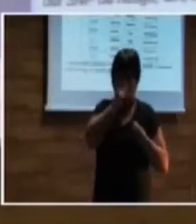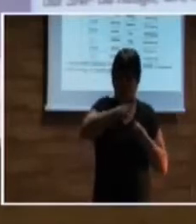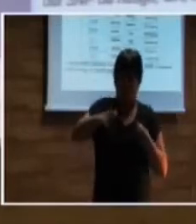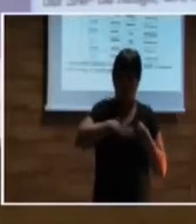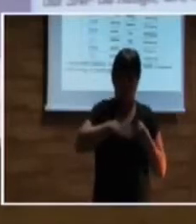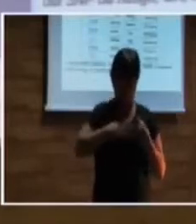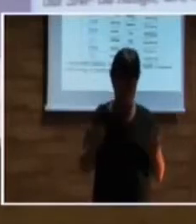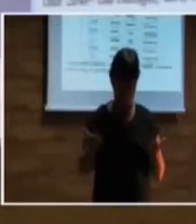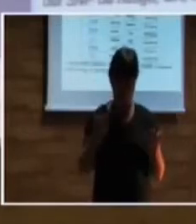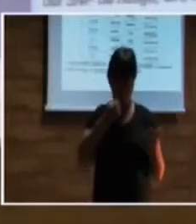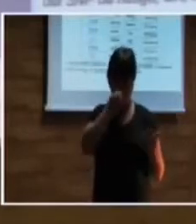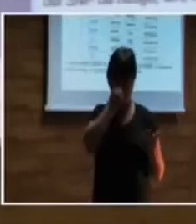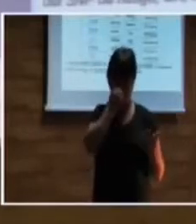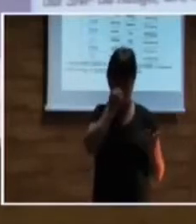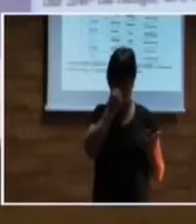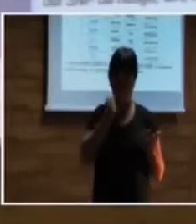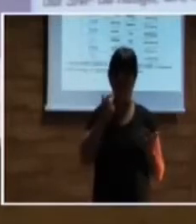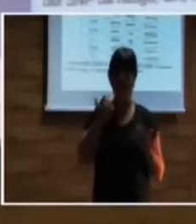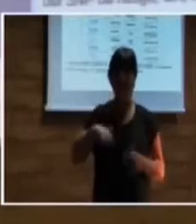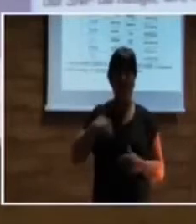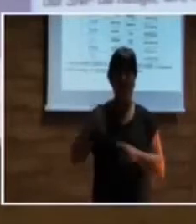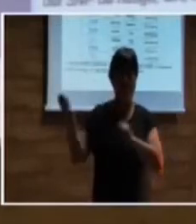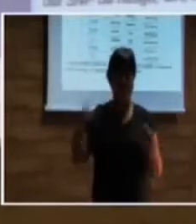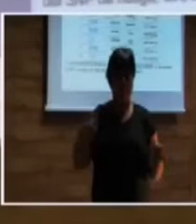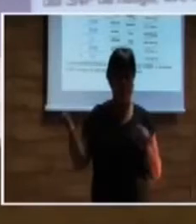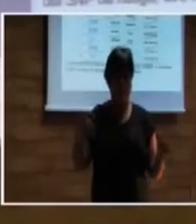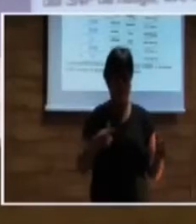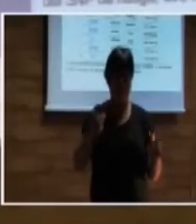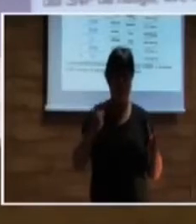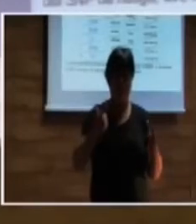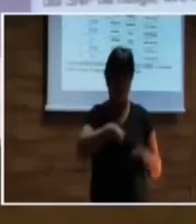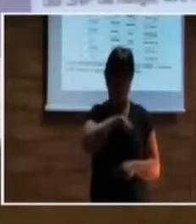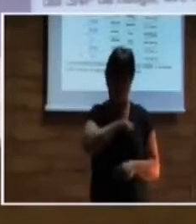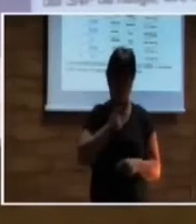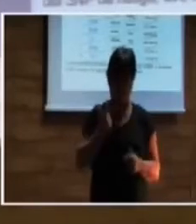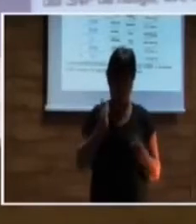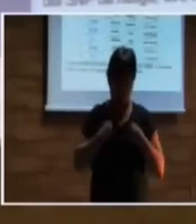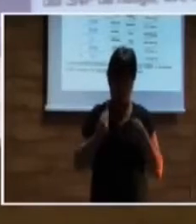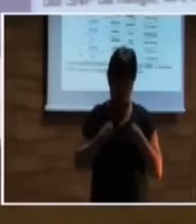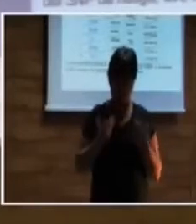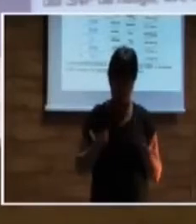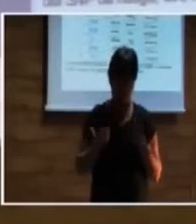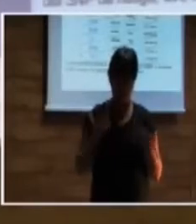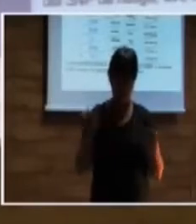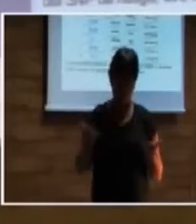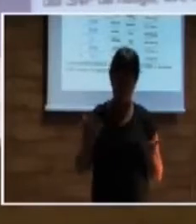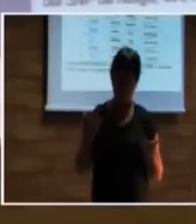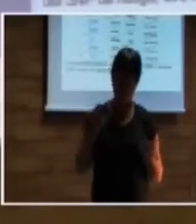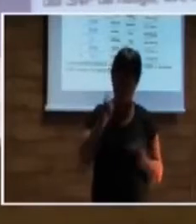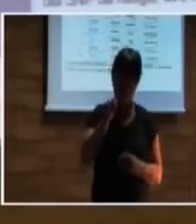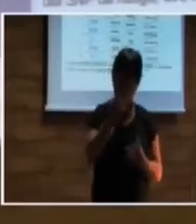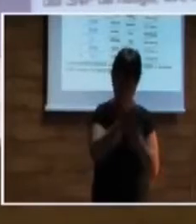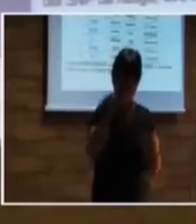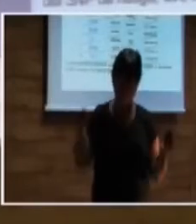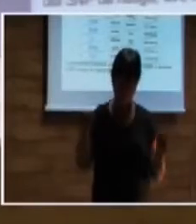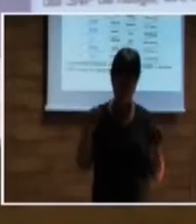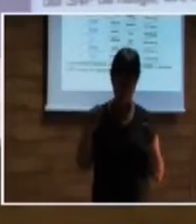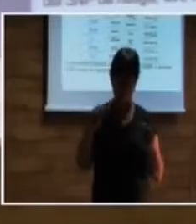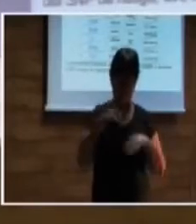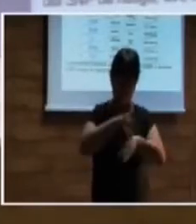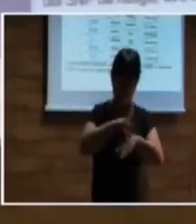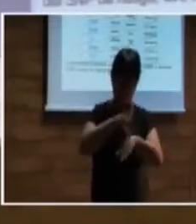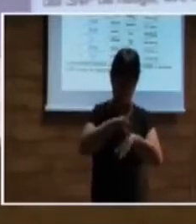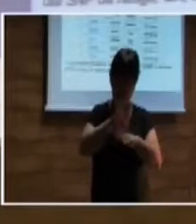tiene migración española y nosotros vemos mucho APOE 4, mucho Alzheimer de pacientes españoles, fundamentalmente